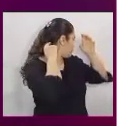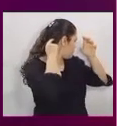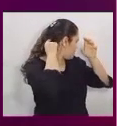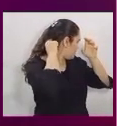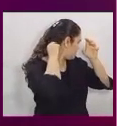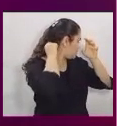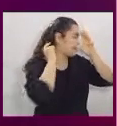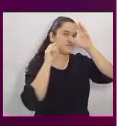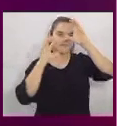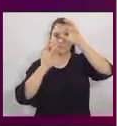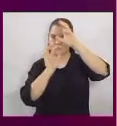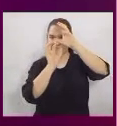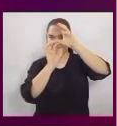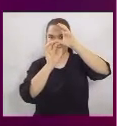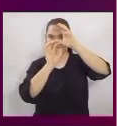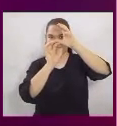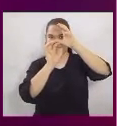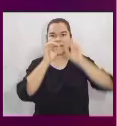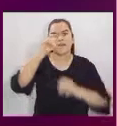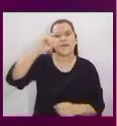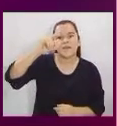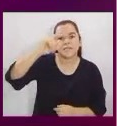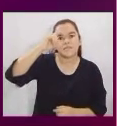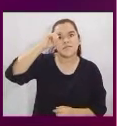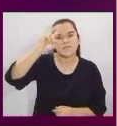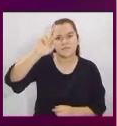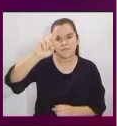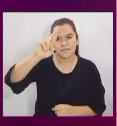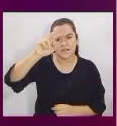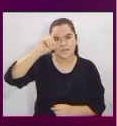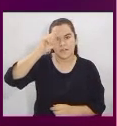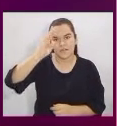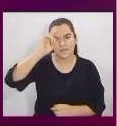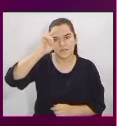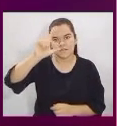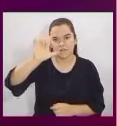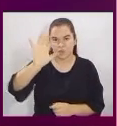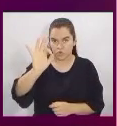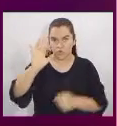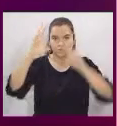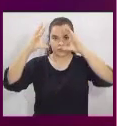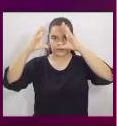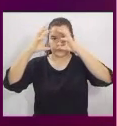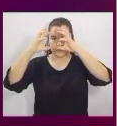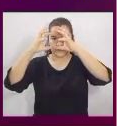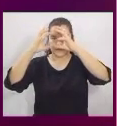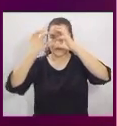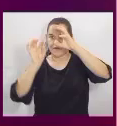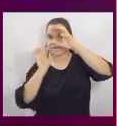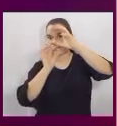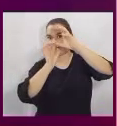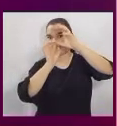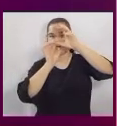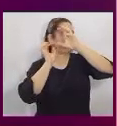En el cerebelo hay células que van a activar esta coordinación de manera